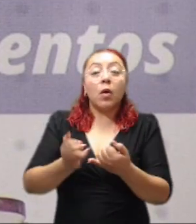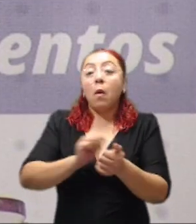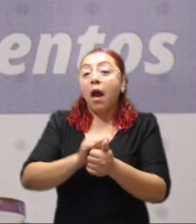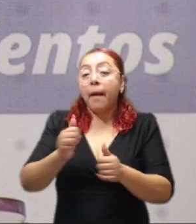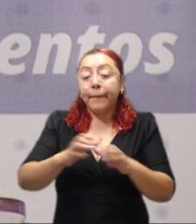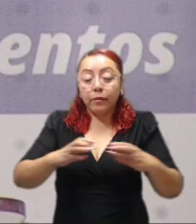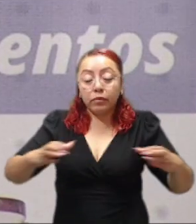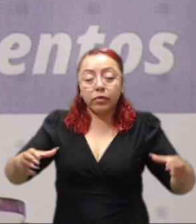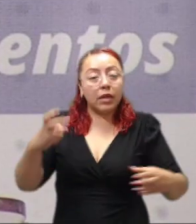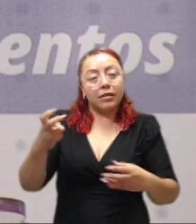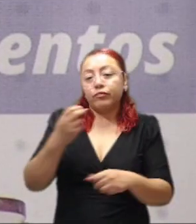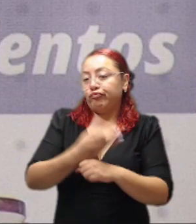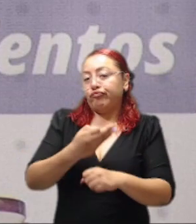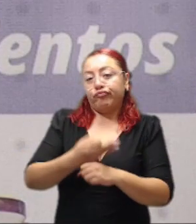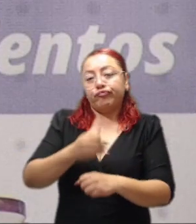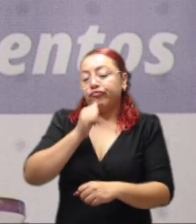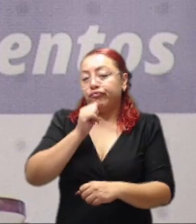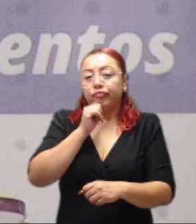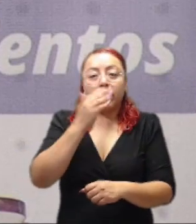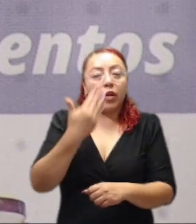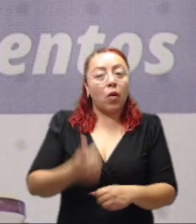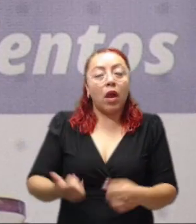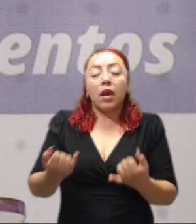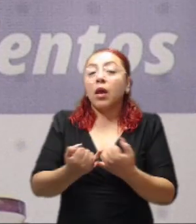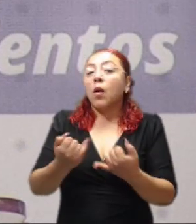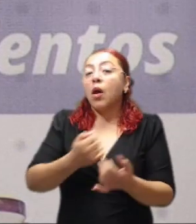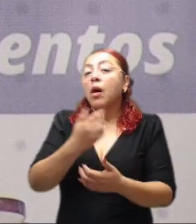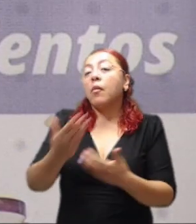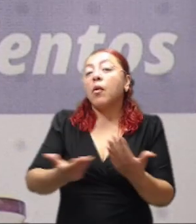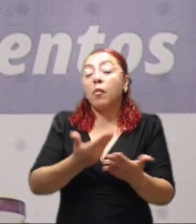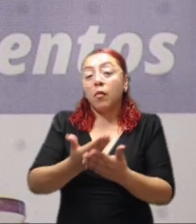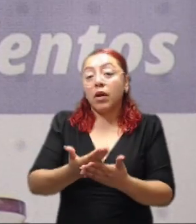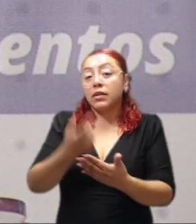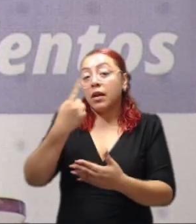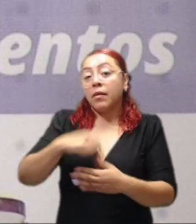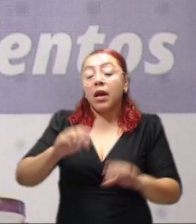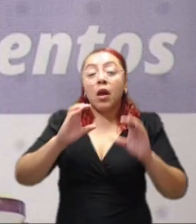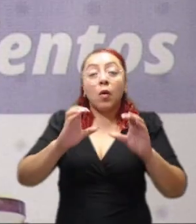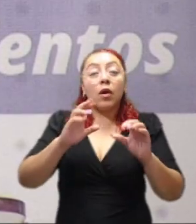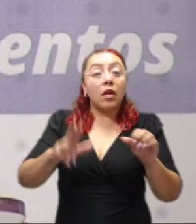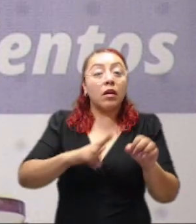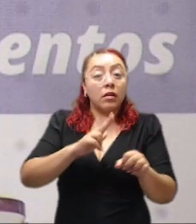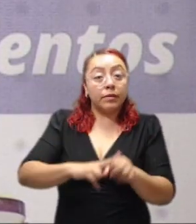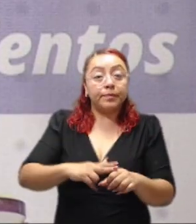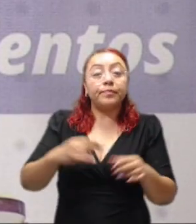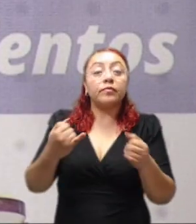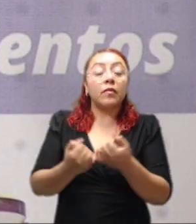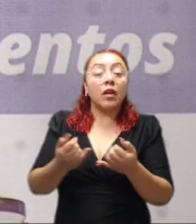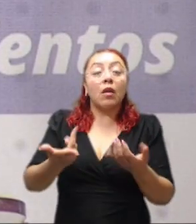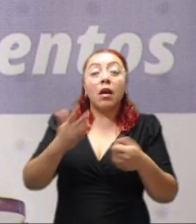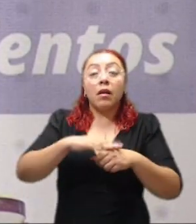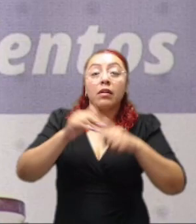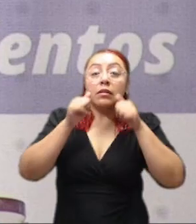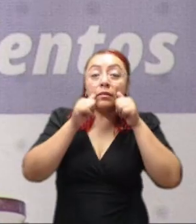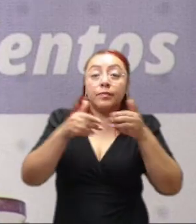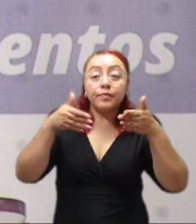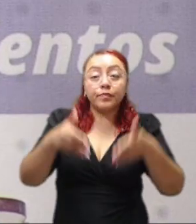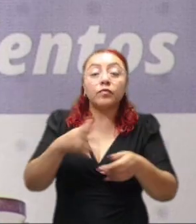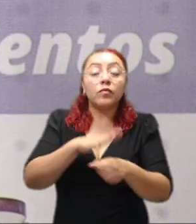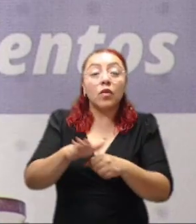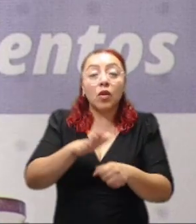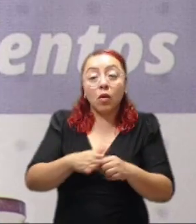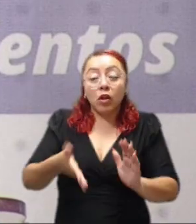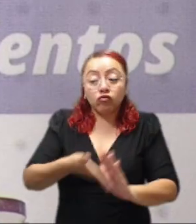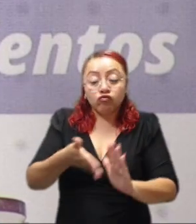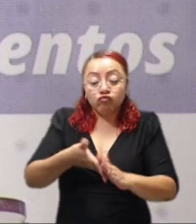crearán obras de calidad y de sustentabilidad la primordial será la estructura hidráulica como ya lo habíamos mencionado pero todo esto